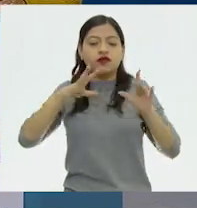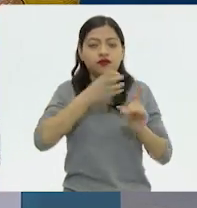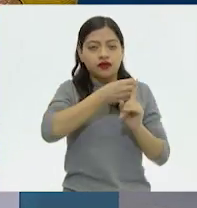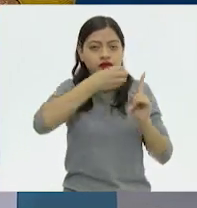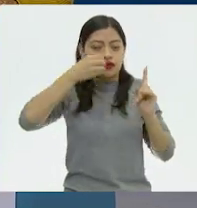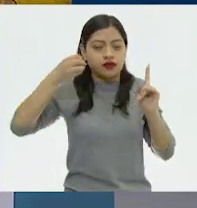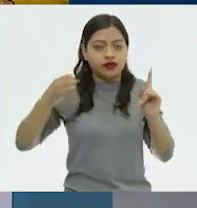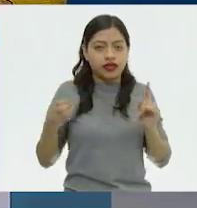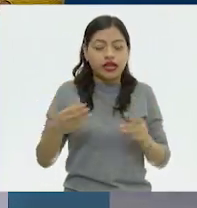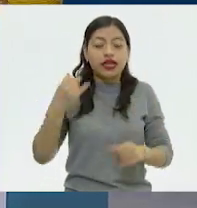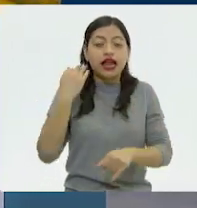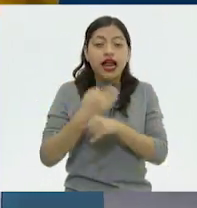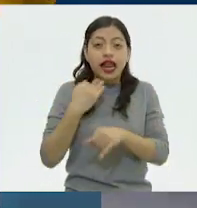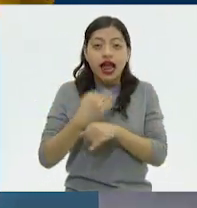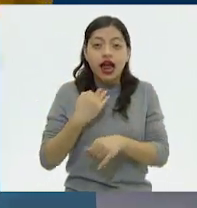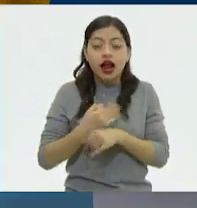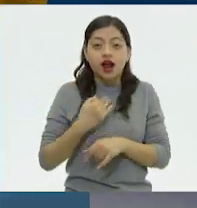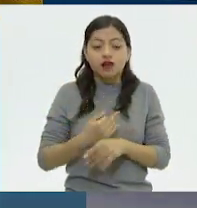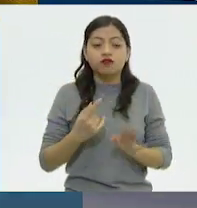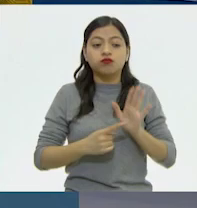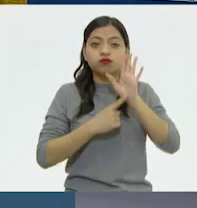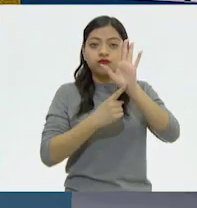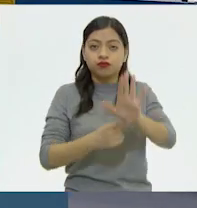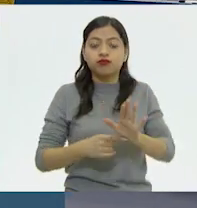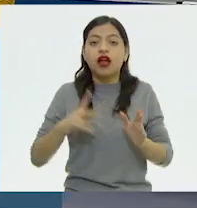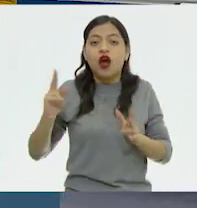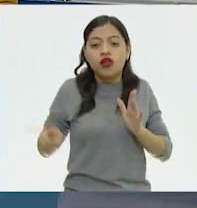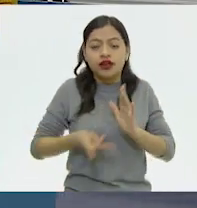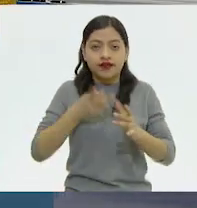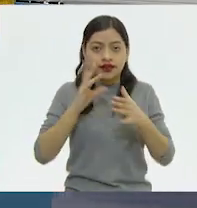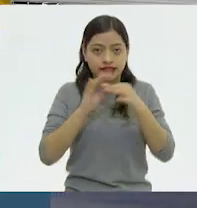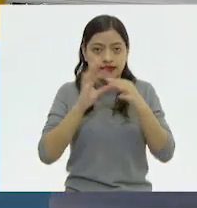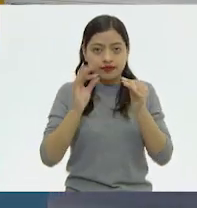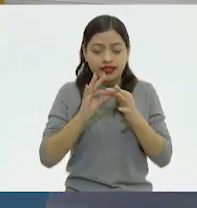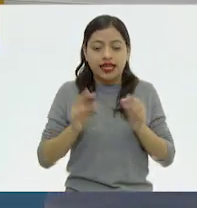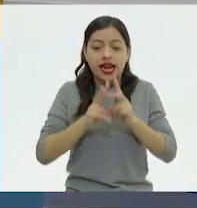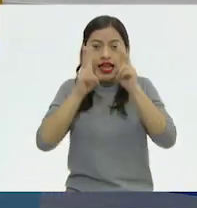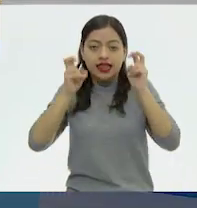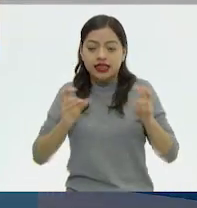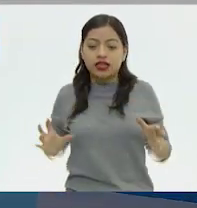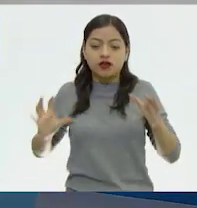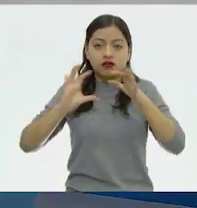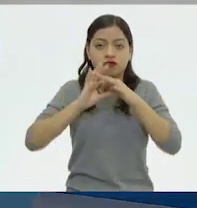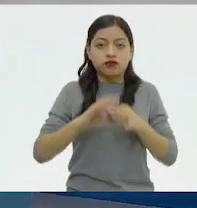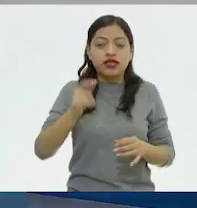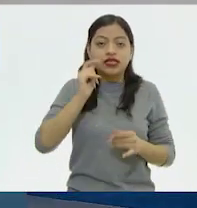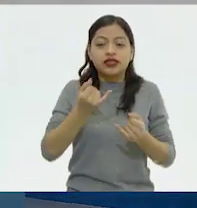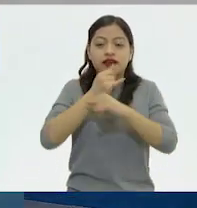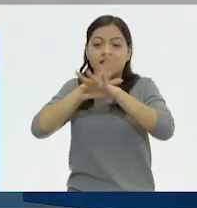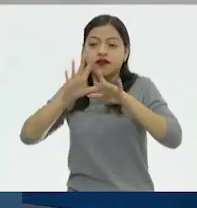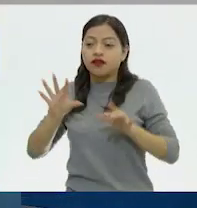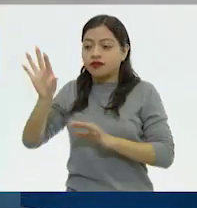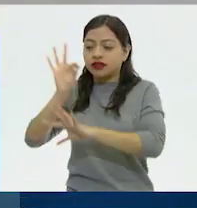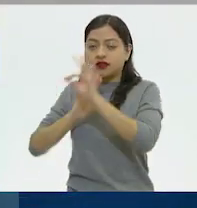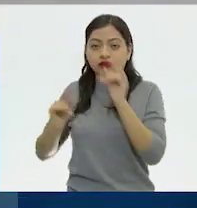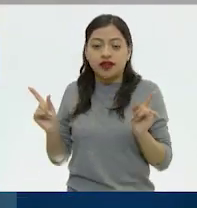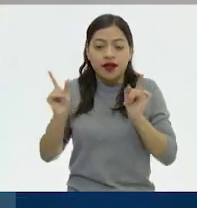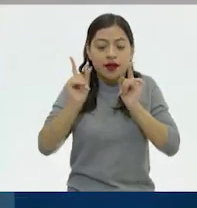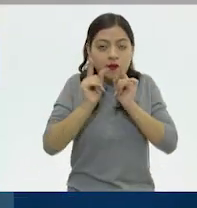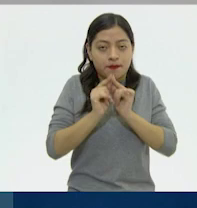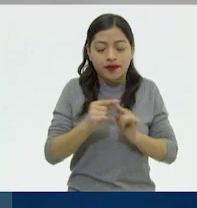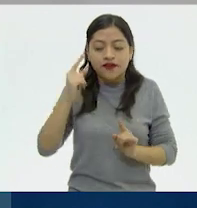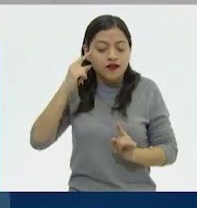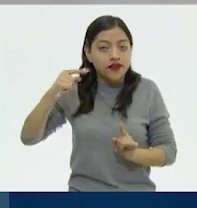en esta sesión repasaremos precisamente todo lo relativo a los sintetizadores y organizadores de información que